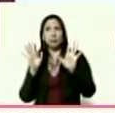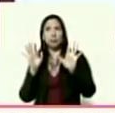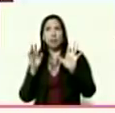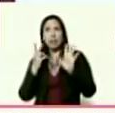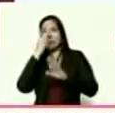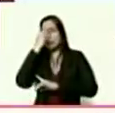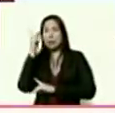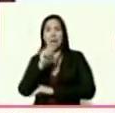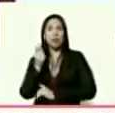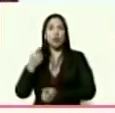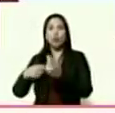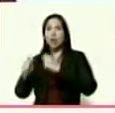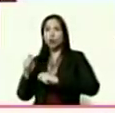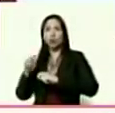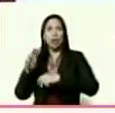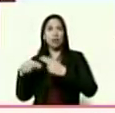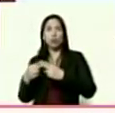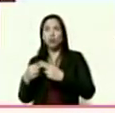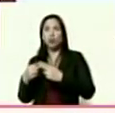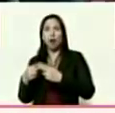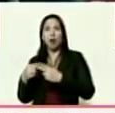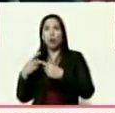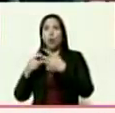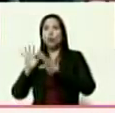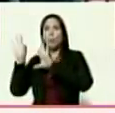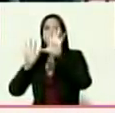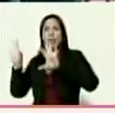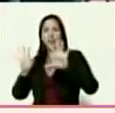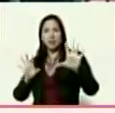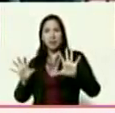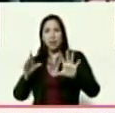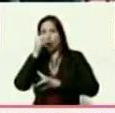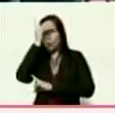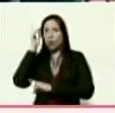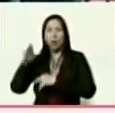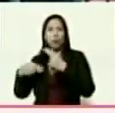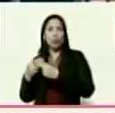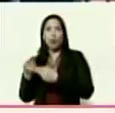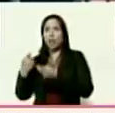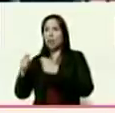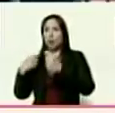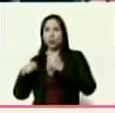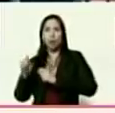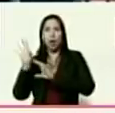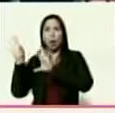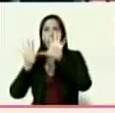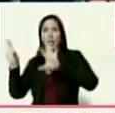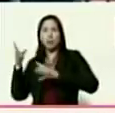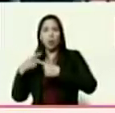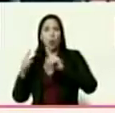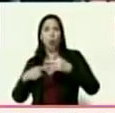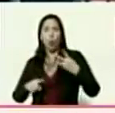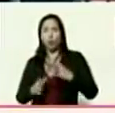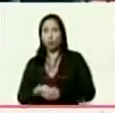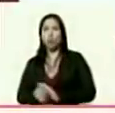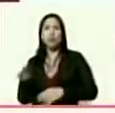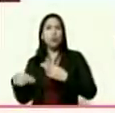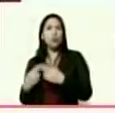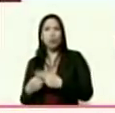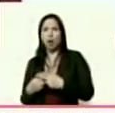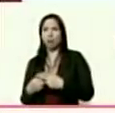va a negociar con ellos y Diosdado tampoco va a negociar con ellos. Eso ellos lo tienen muy claro. Jamás vamos a